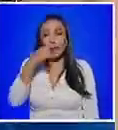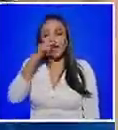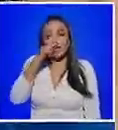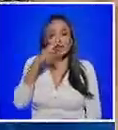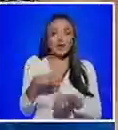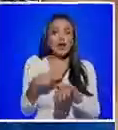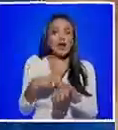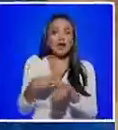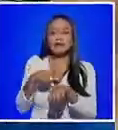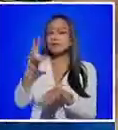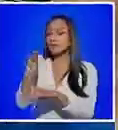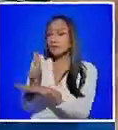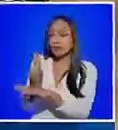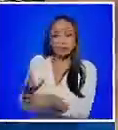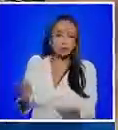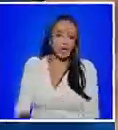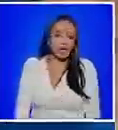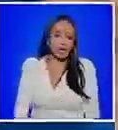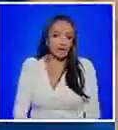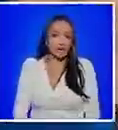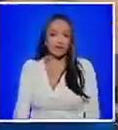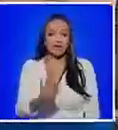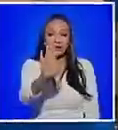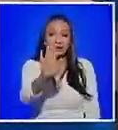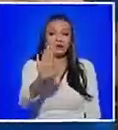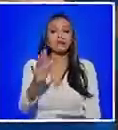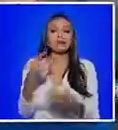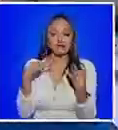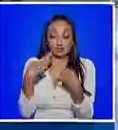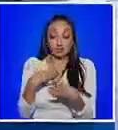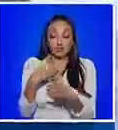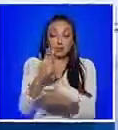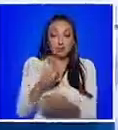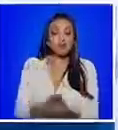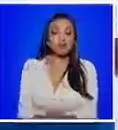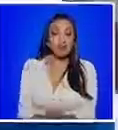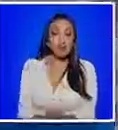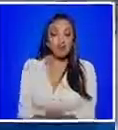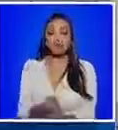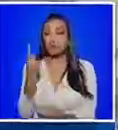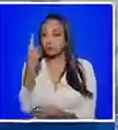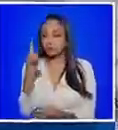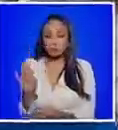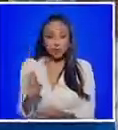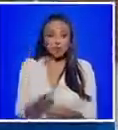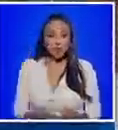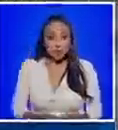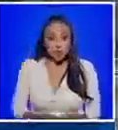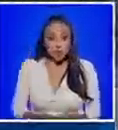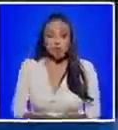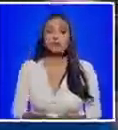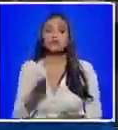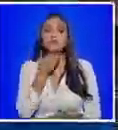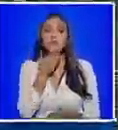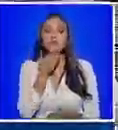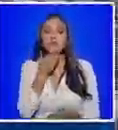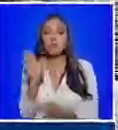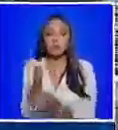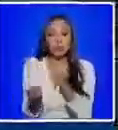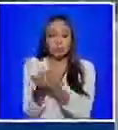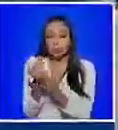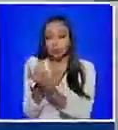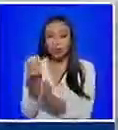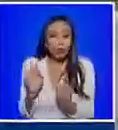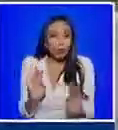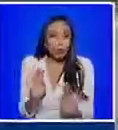la pandemia ni se ponen, vea, en la casita por lo que están en la casa, también lo dejan casi nuevo los